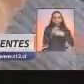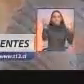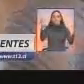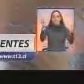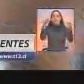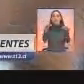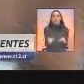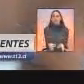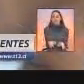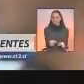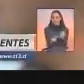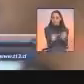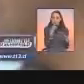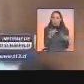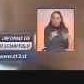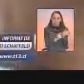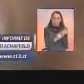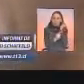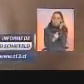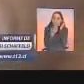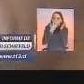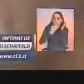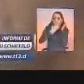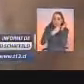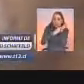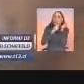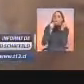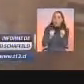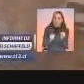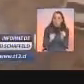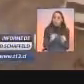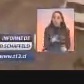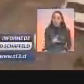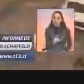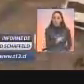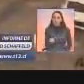lanzamiento oficial, cuando los usuarios de iPhone también puedan utilizar